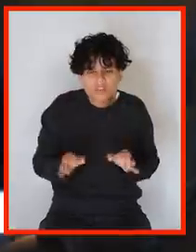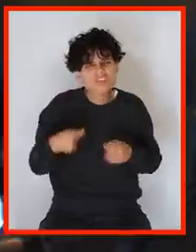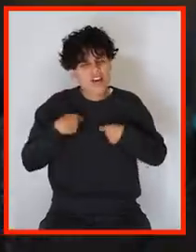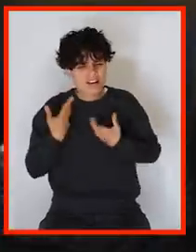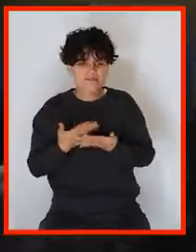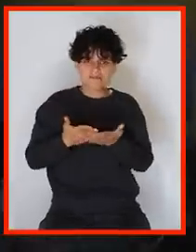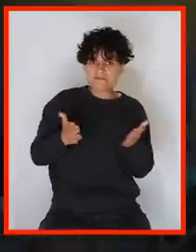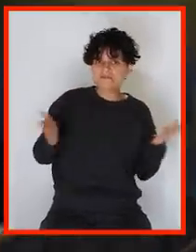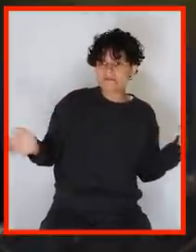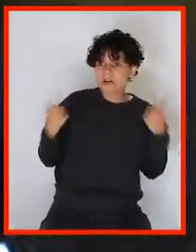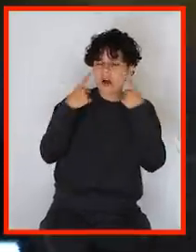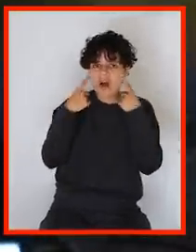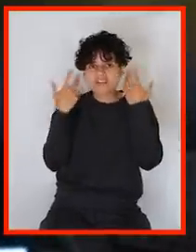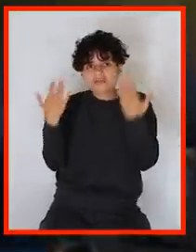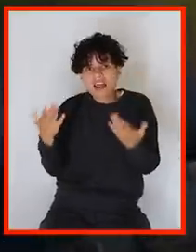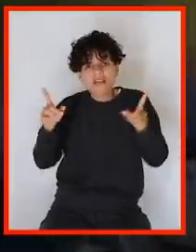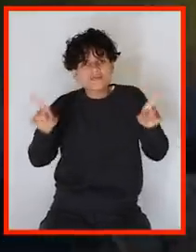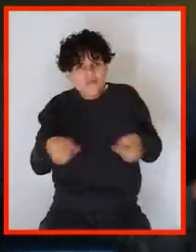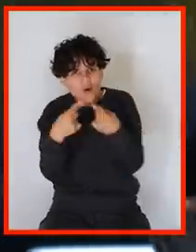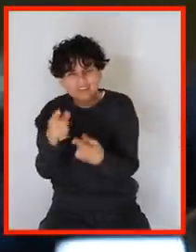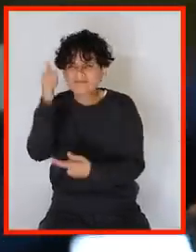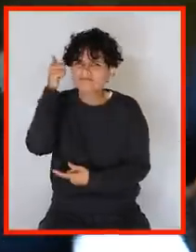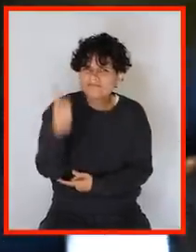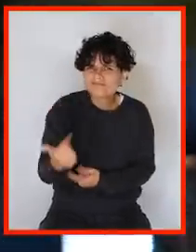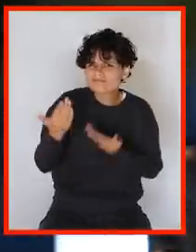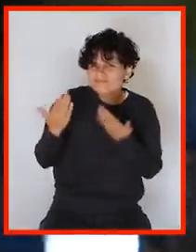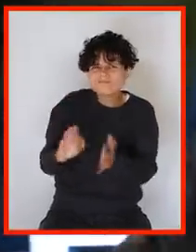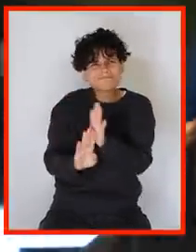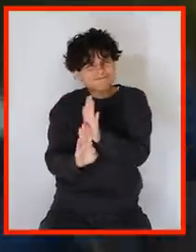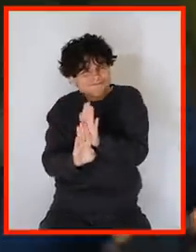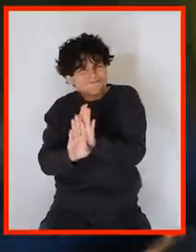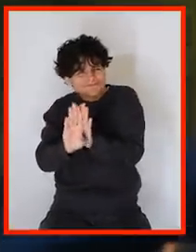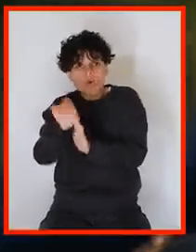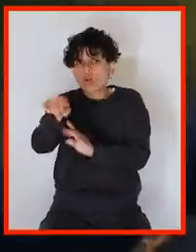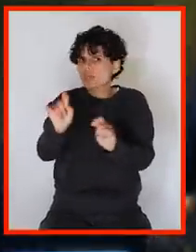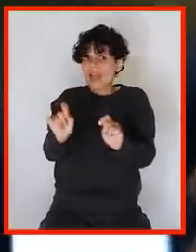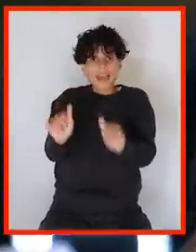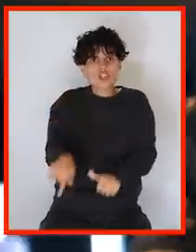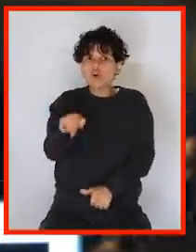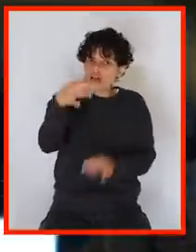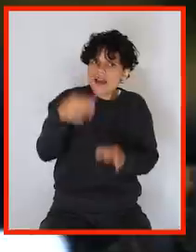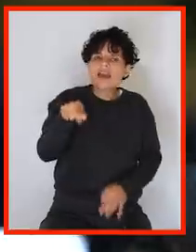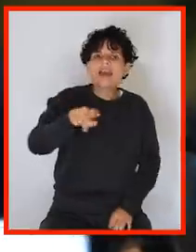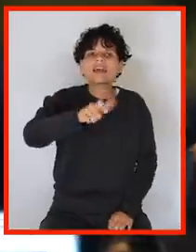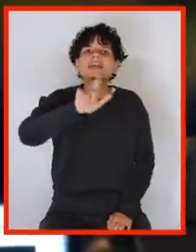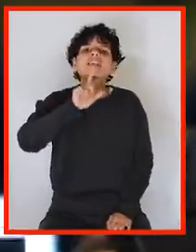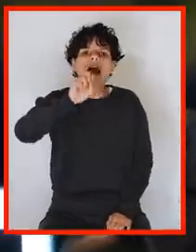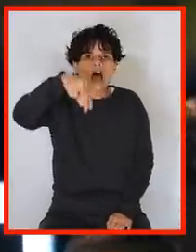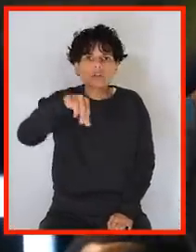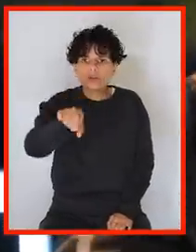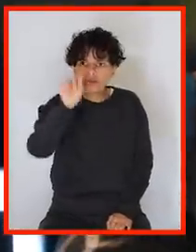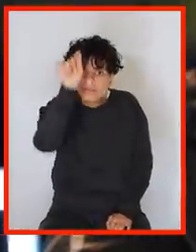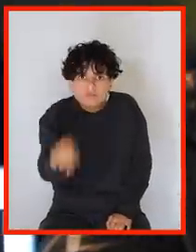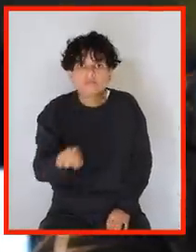Estaba acomodándosele el espacio que necesitaba él, que de verdad tenía que tener, porque él era un talento, era el gitano, no vamos a tener